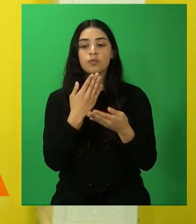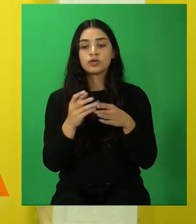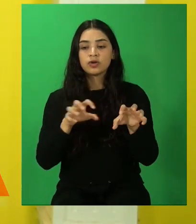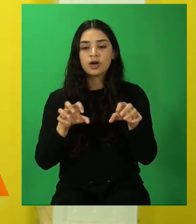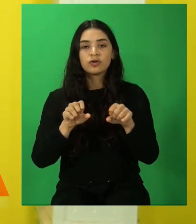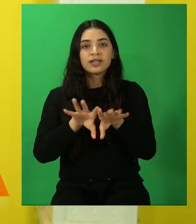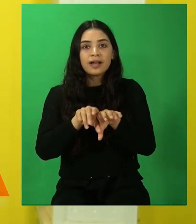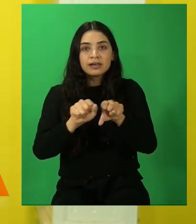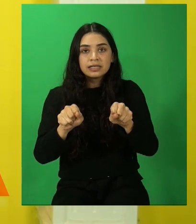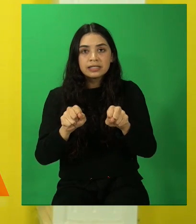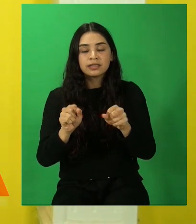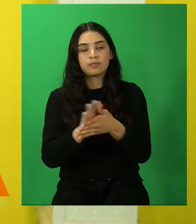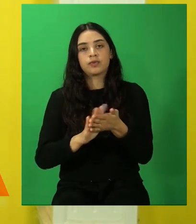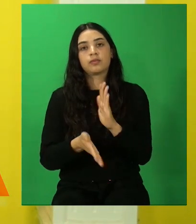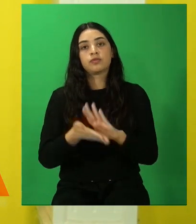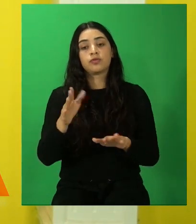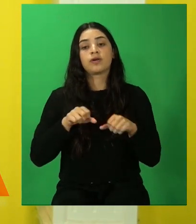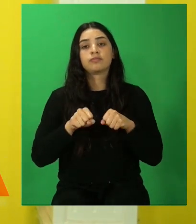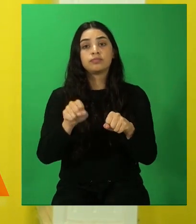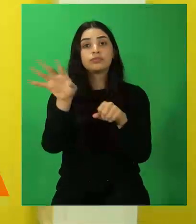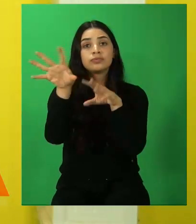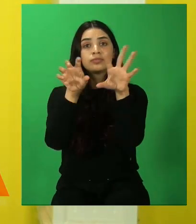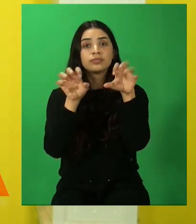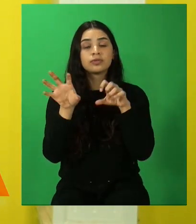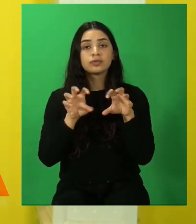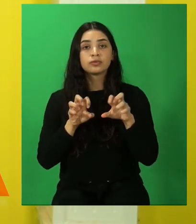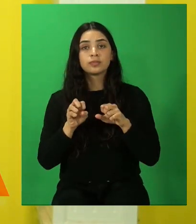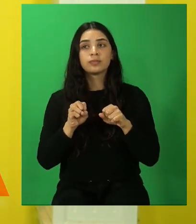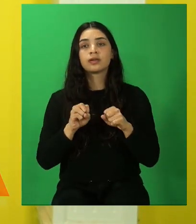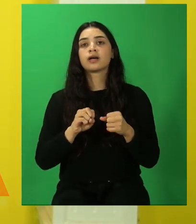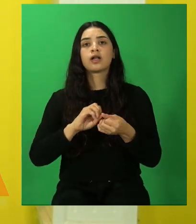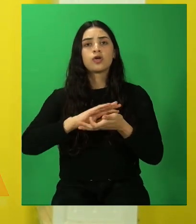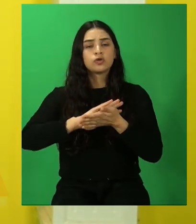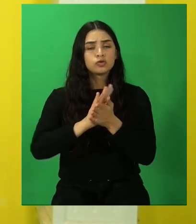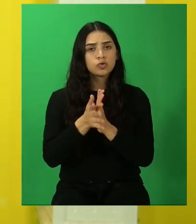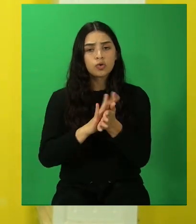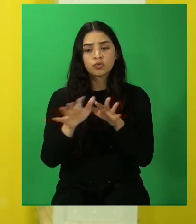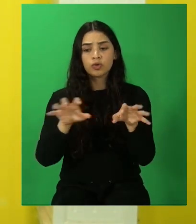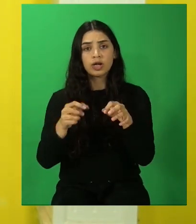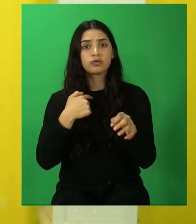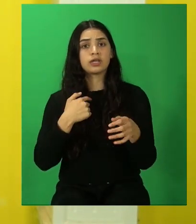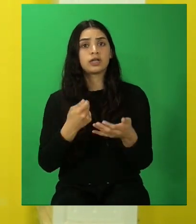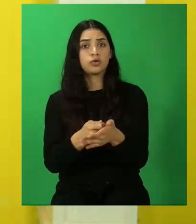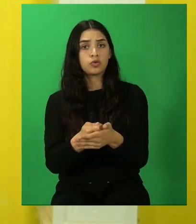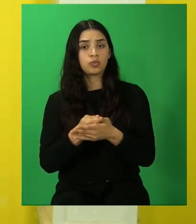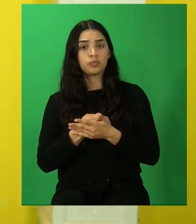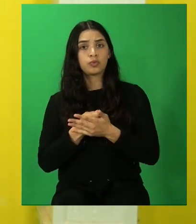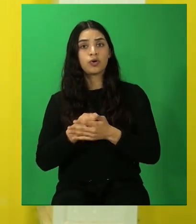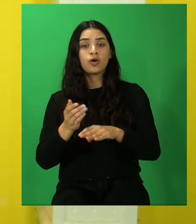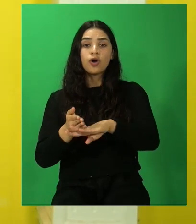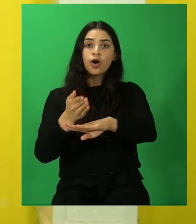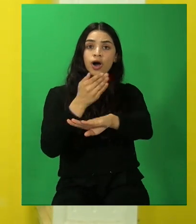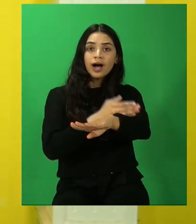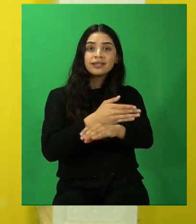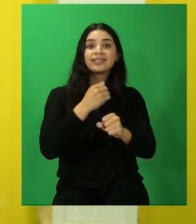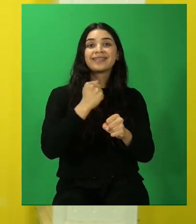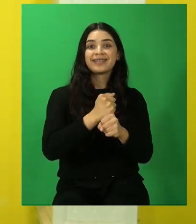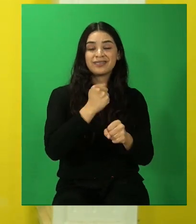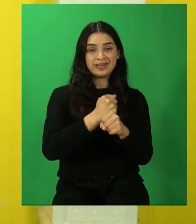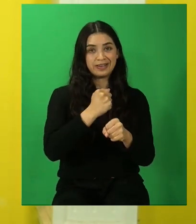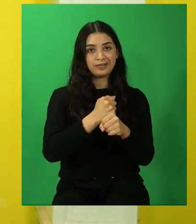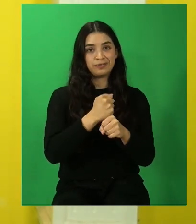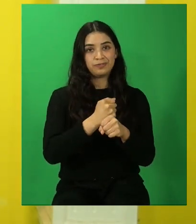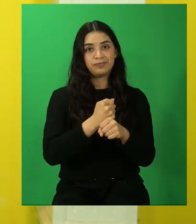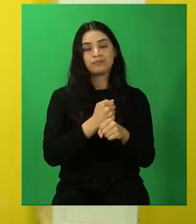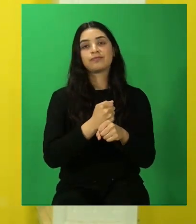una tienda o un supermercado, tienen que entender que todos los bienes que va a adquirir van a haber pasado por una producción,